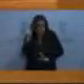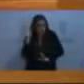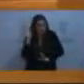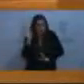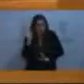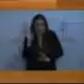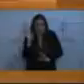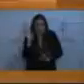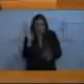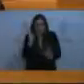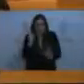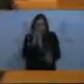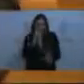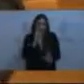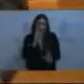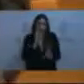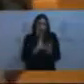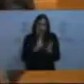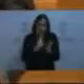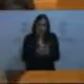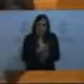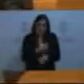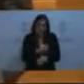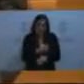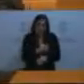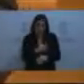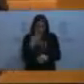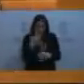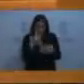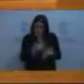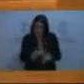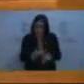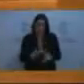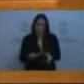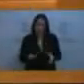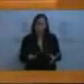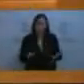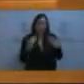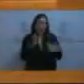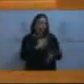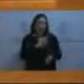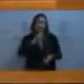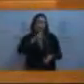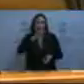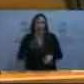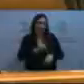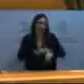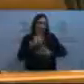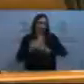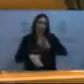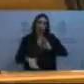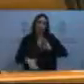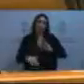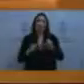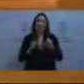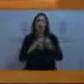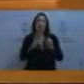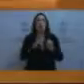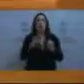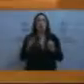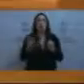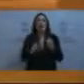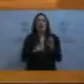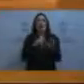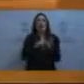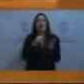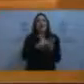otra mentira integral, ya lo verá, se lo aseguro, es que estoy Gracias, convencido. señor Suárez, pero su tiempo Y ha el concluido. Partido Popular exige una